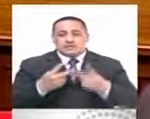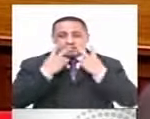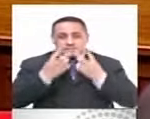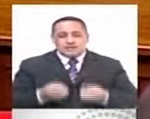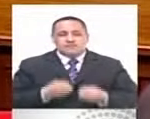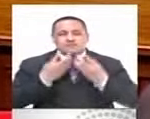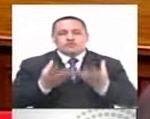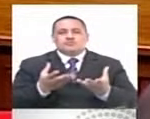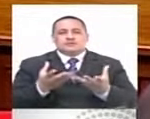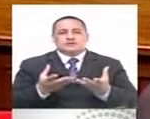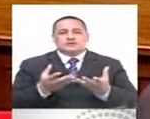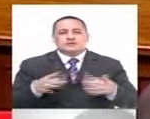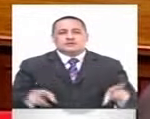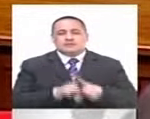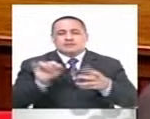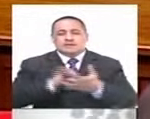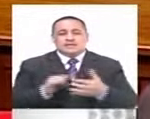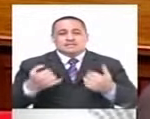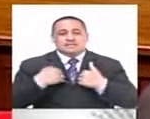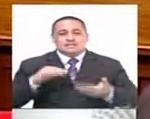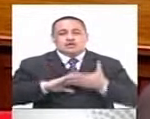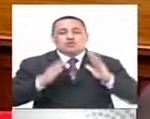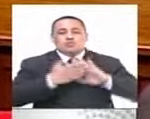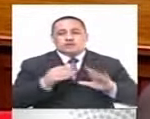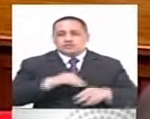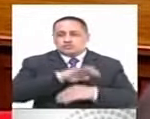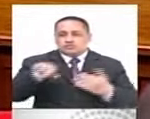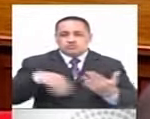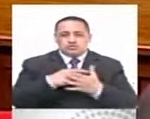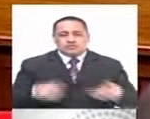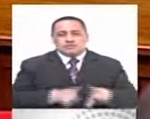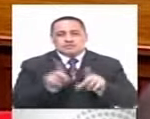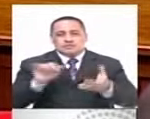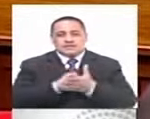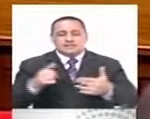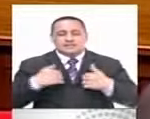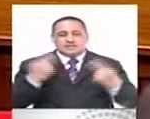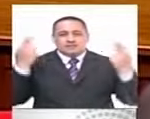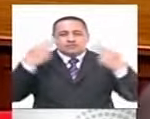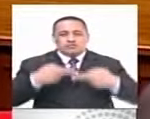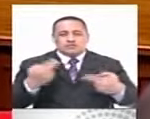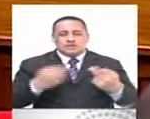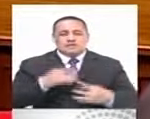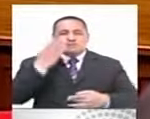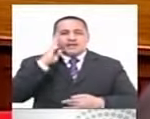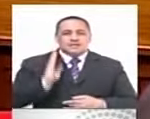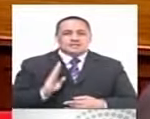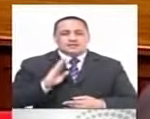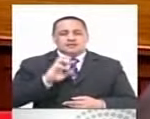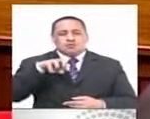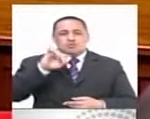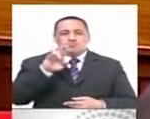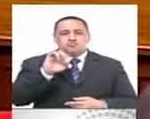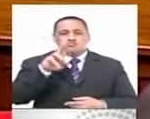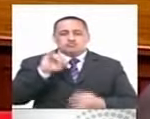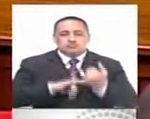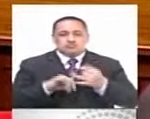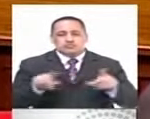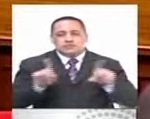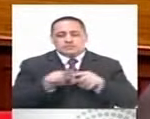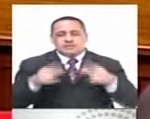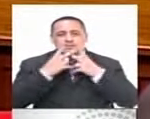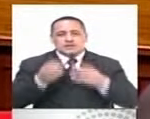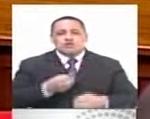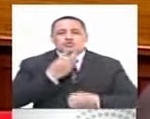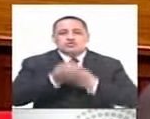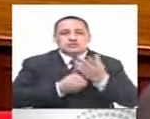noticia. Pero hay comunidades que están en la frontera con Brasil, en el Purús, por ejemplo, donde la noticia no